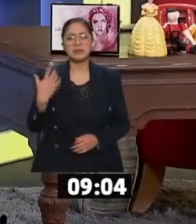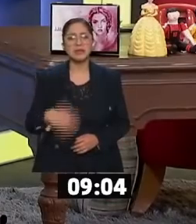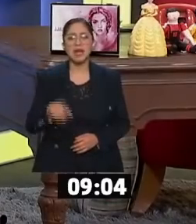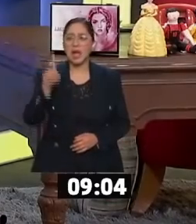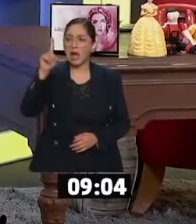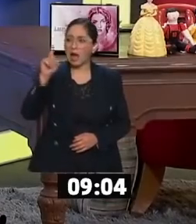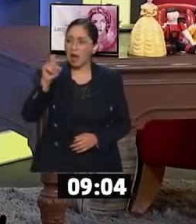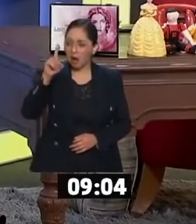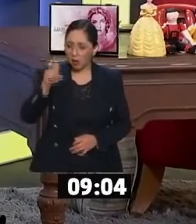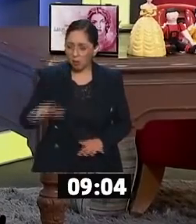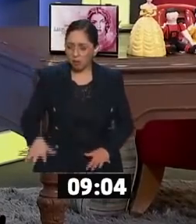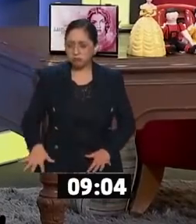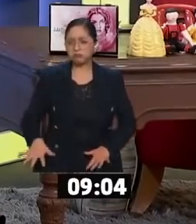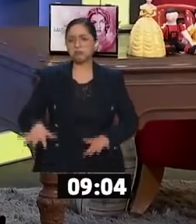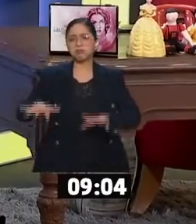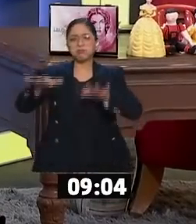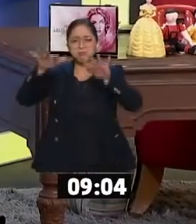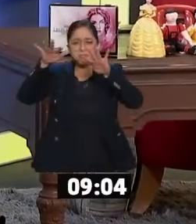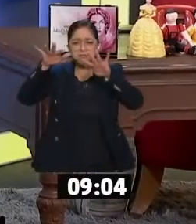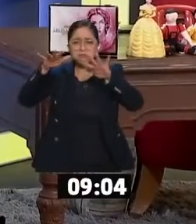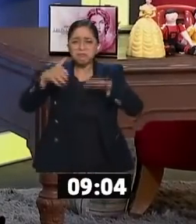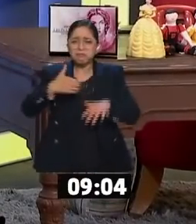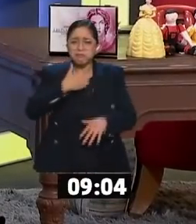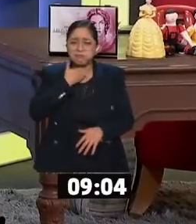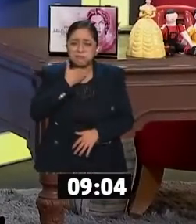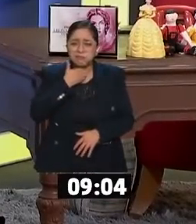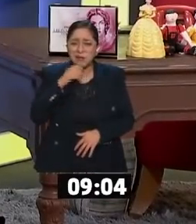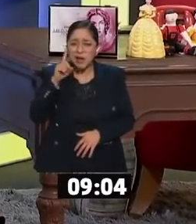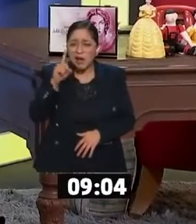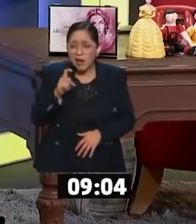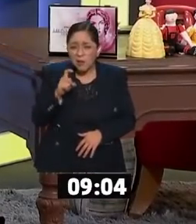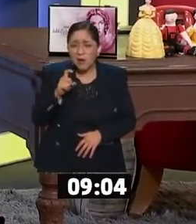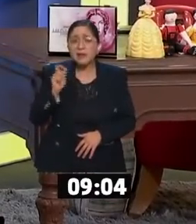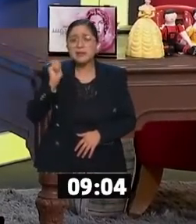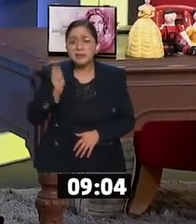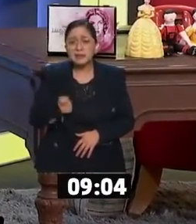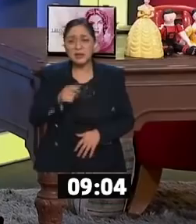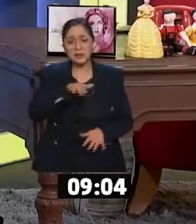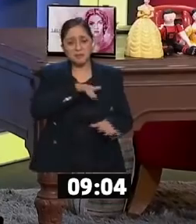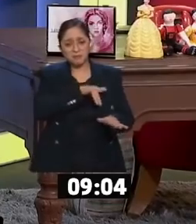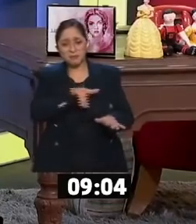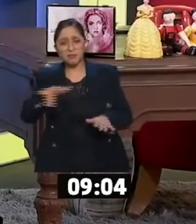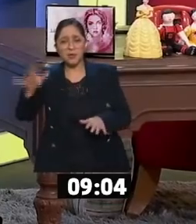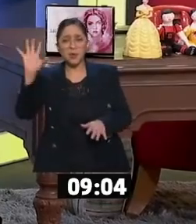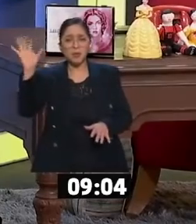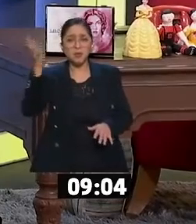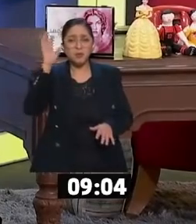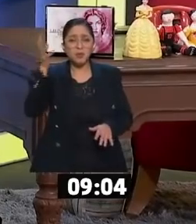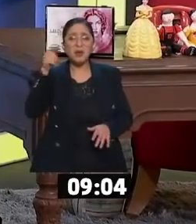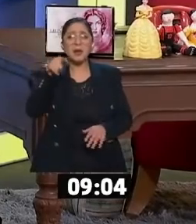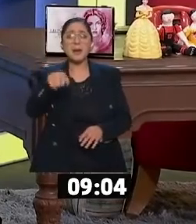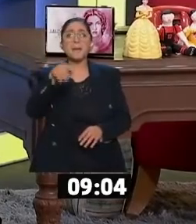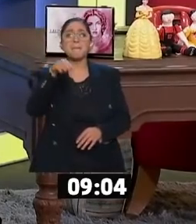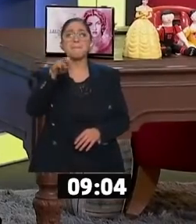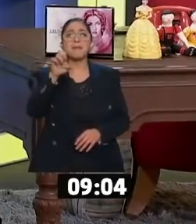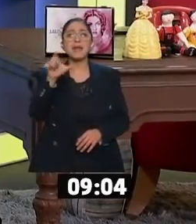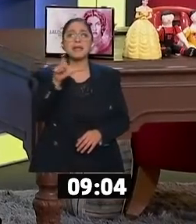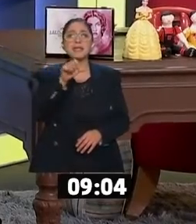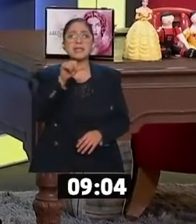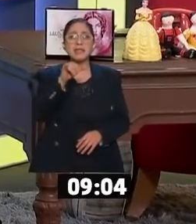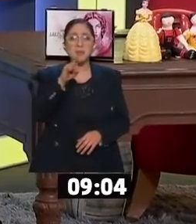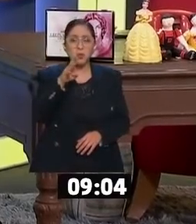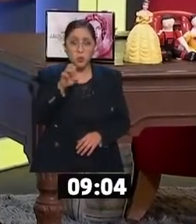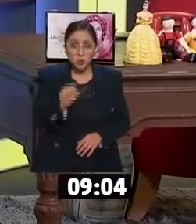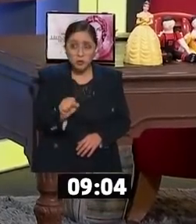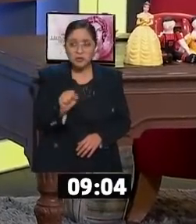quiere que se diga, como son inundaciones. Trasladan en patrullas a usuarios del Mexibus porque se quedaron ahí. No les